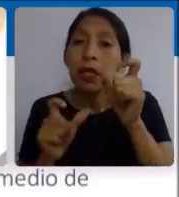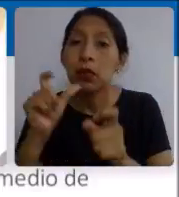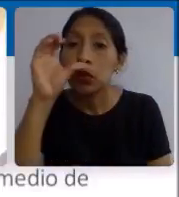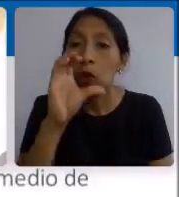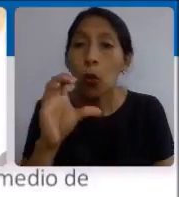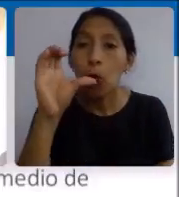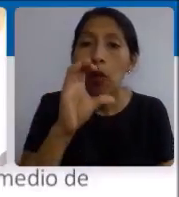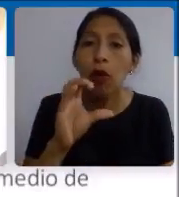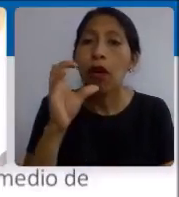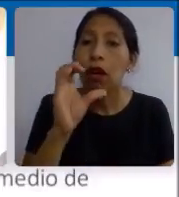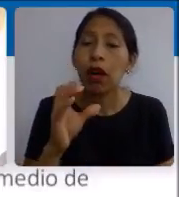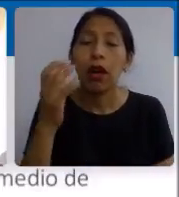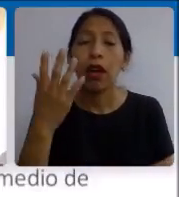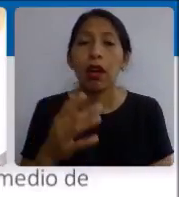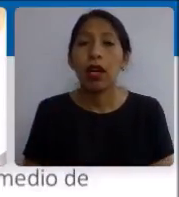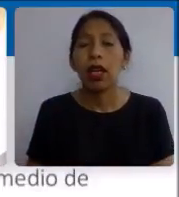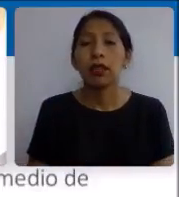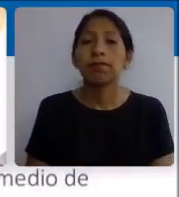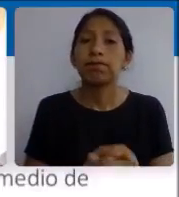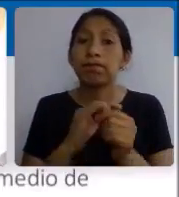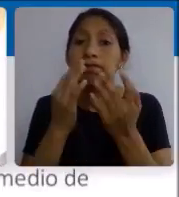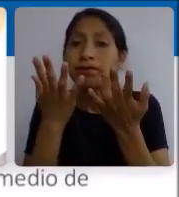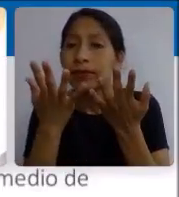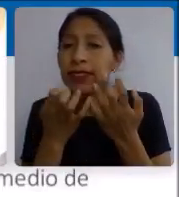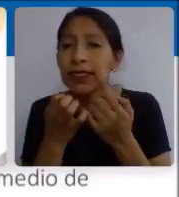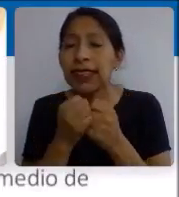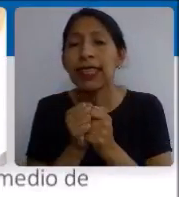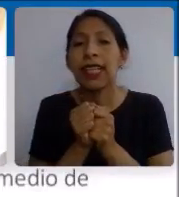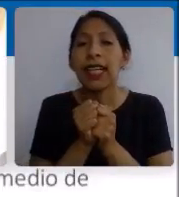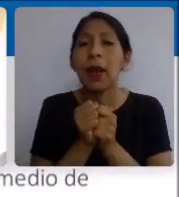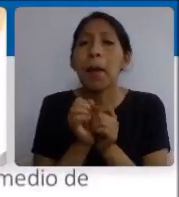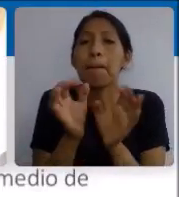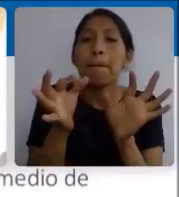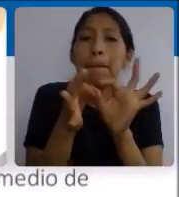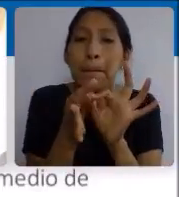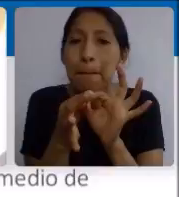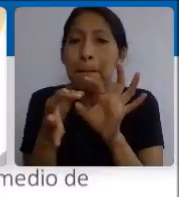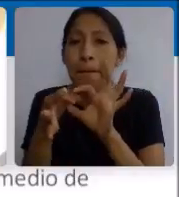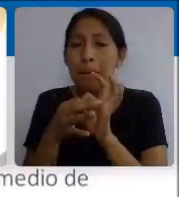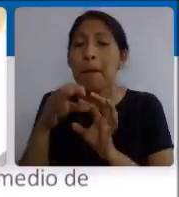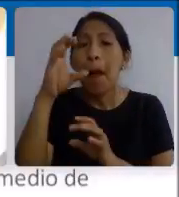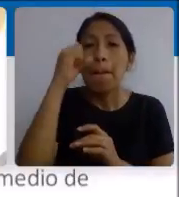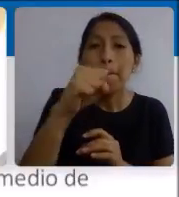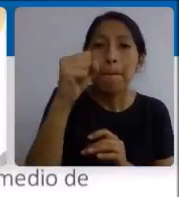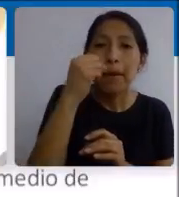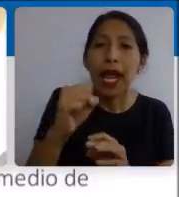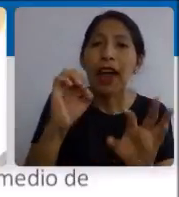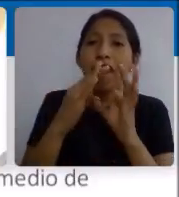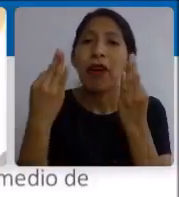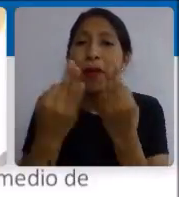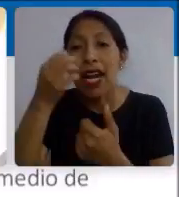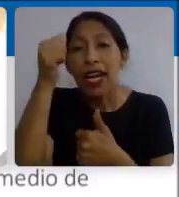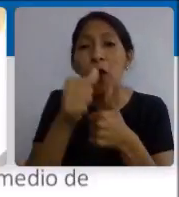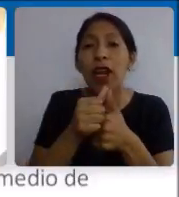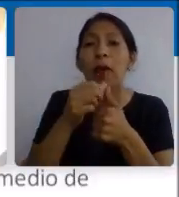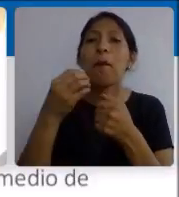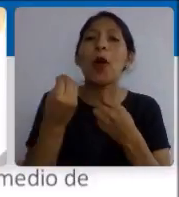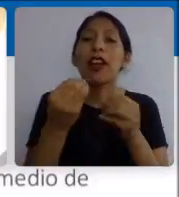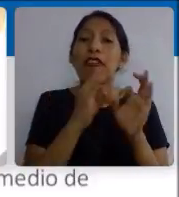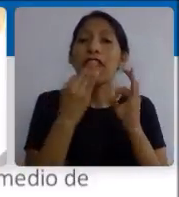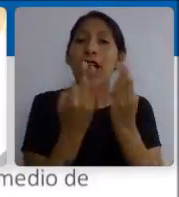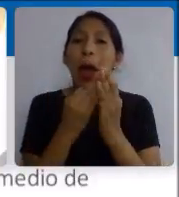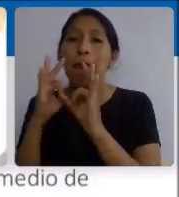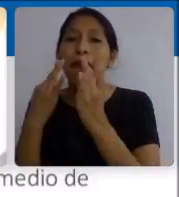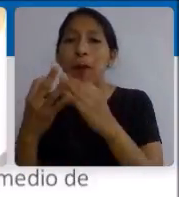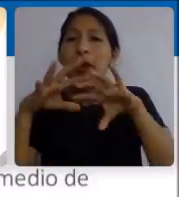un pretexto y el viaje es un pretexto para unir a las familias, ¿no? Recuerden que han estado separados tanto tiempo,